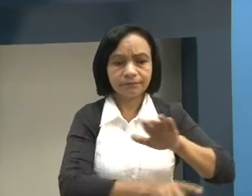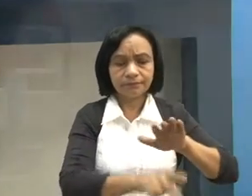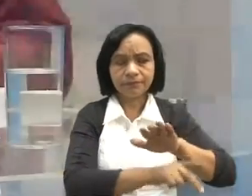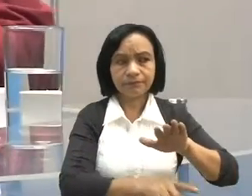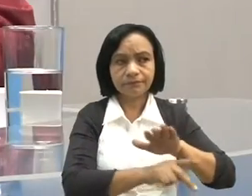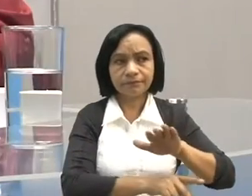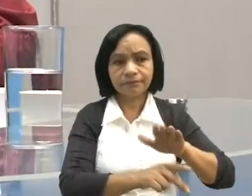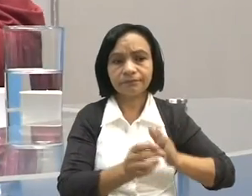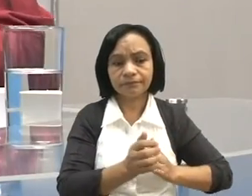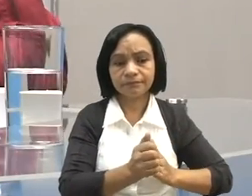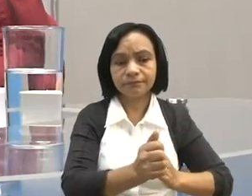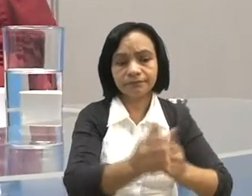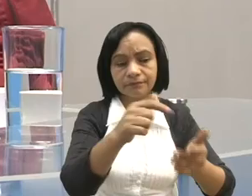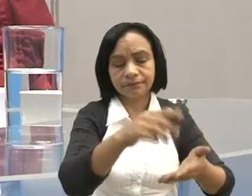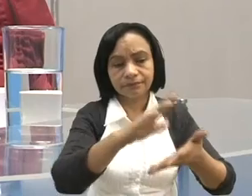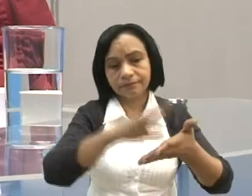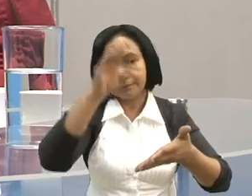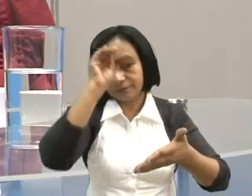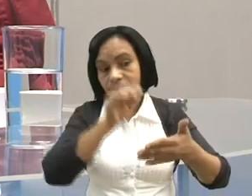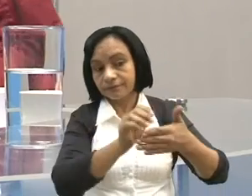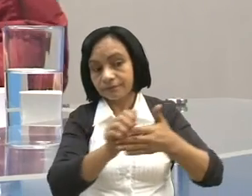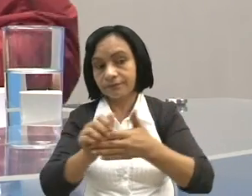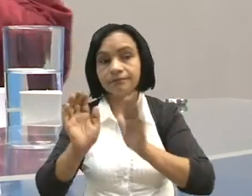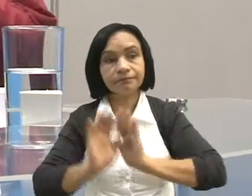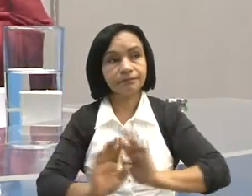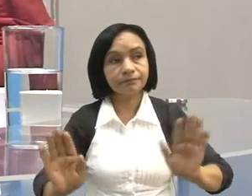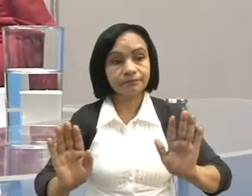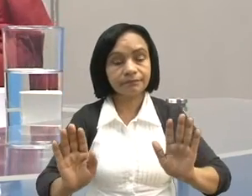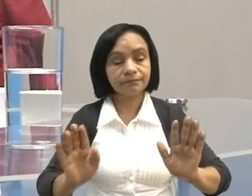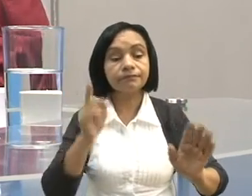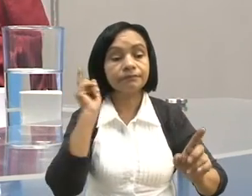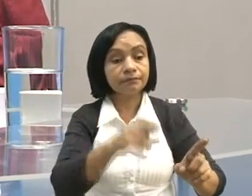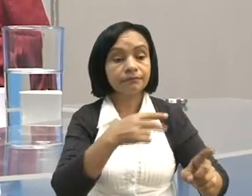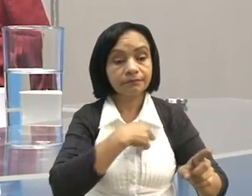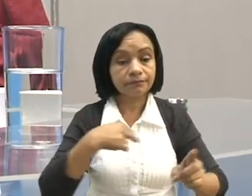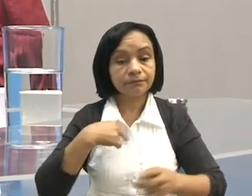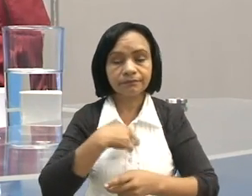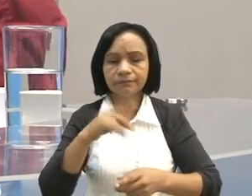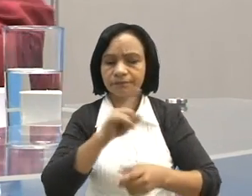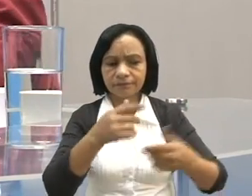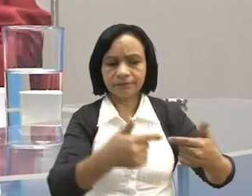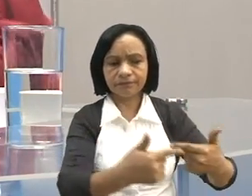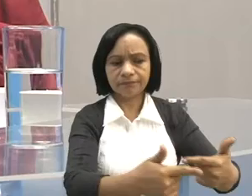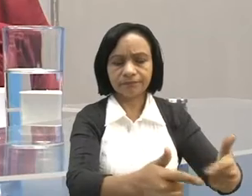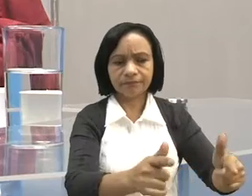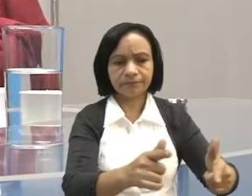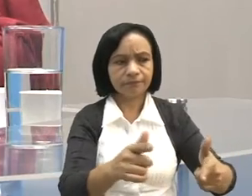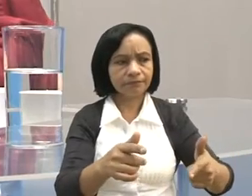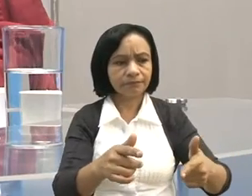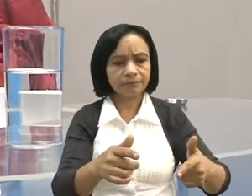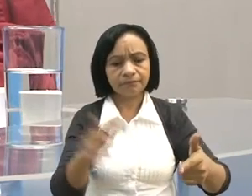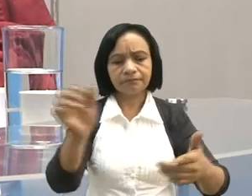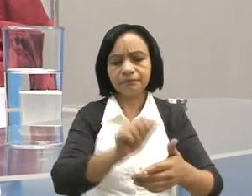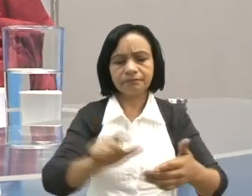estado, conduce el aprendizaje. O sea, no está imponiéndole al niño o a la niña lo que tiene que hacer. Si un niño agarra un elefante y lo